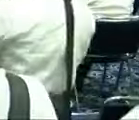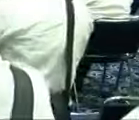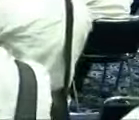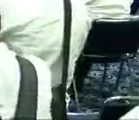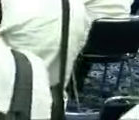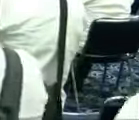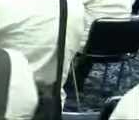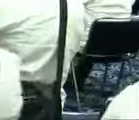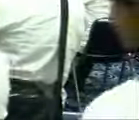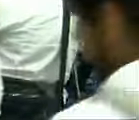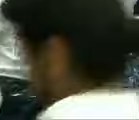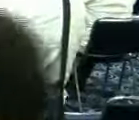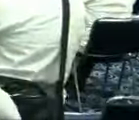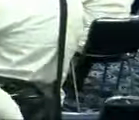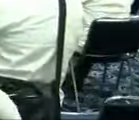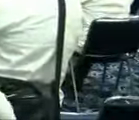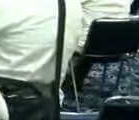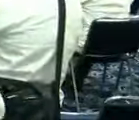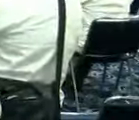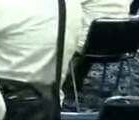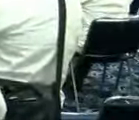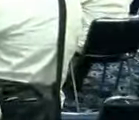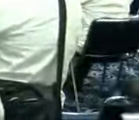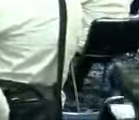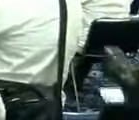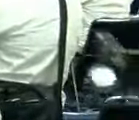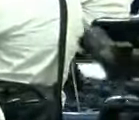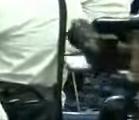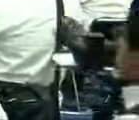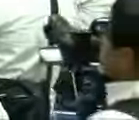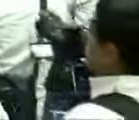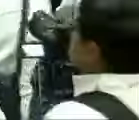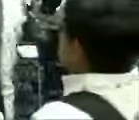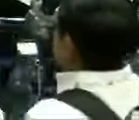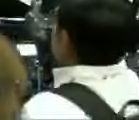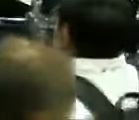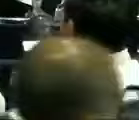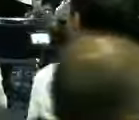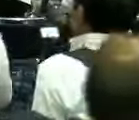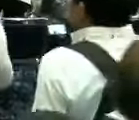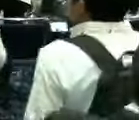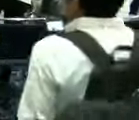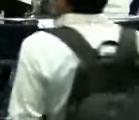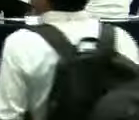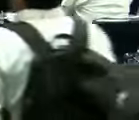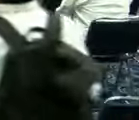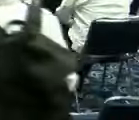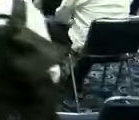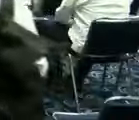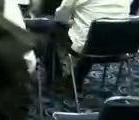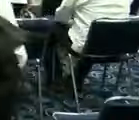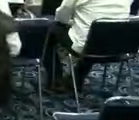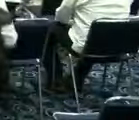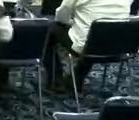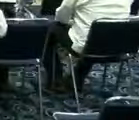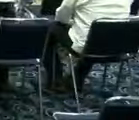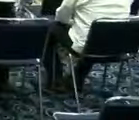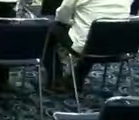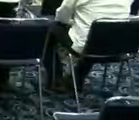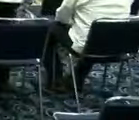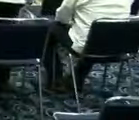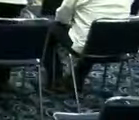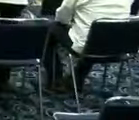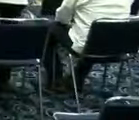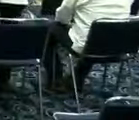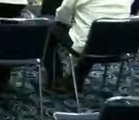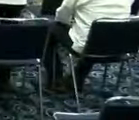el Corazón de México, que signará Oaxaca con los estados de Guerrero, Hidalgo, Morelos, Tlaxcala, Puebla, el Estado de México